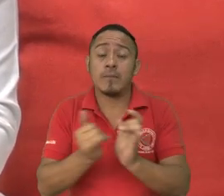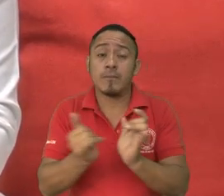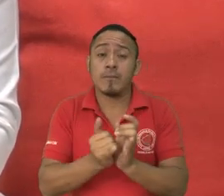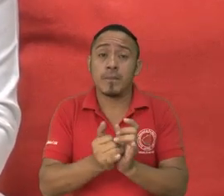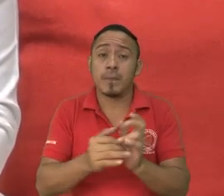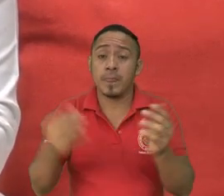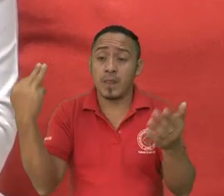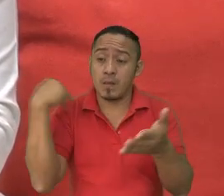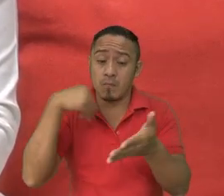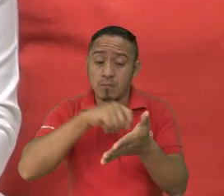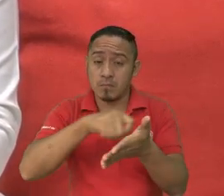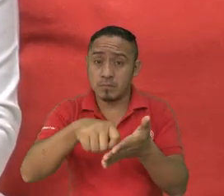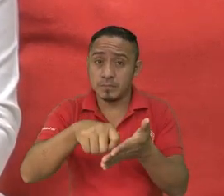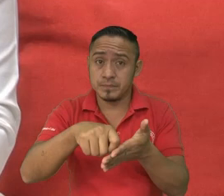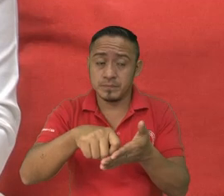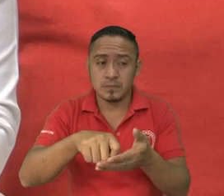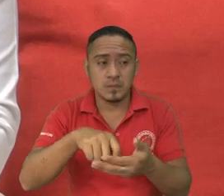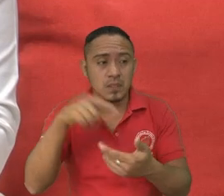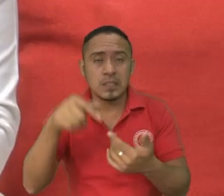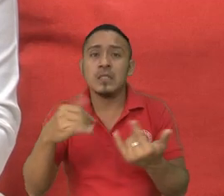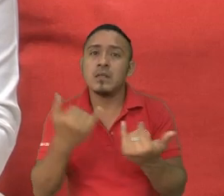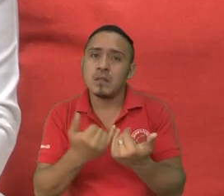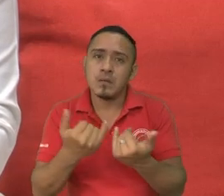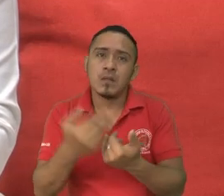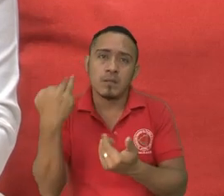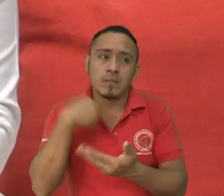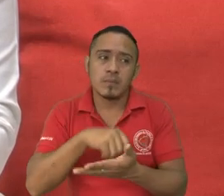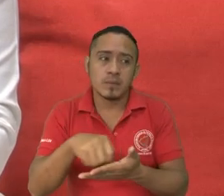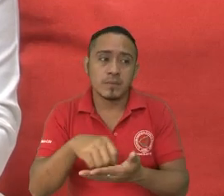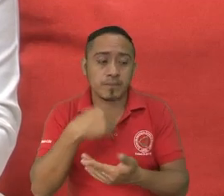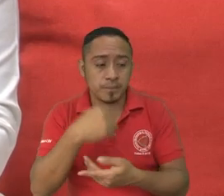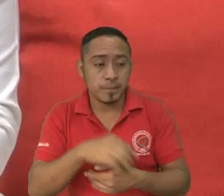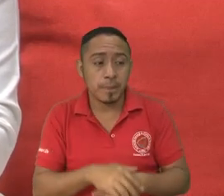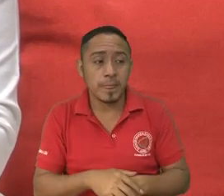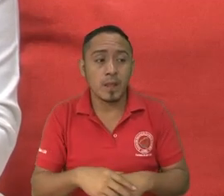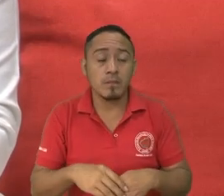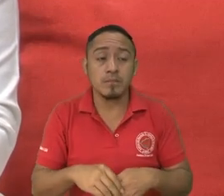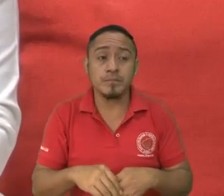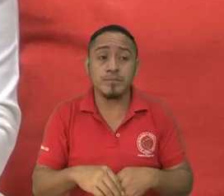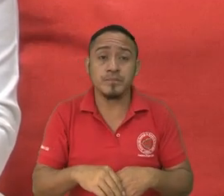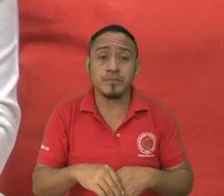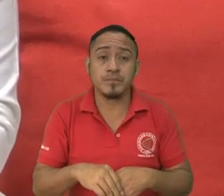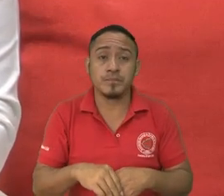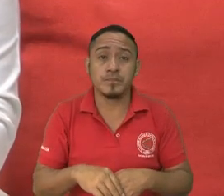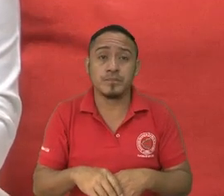con los maestros les quieren bajar el autoestima a los niños cuando los